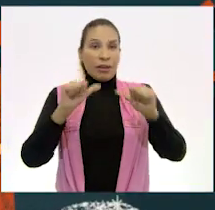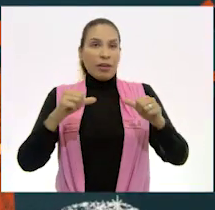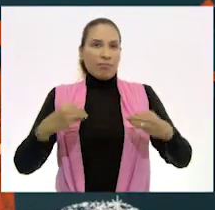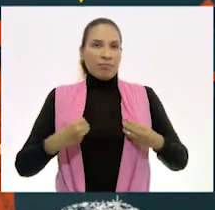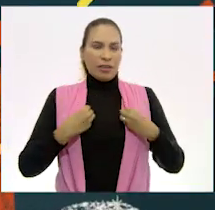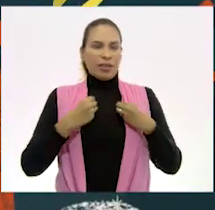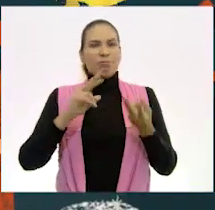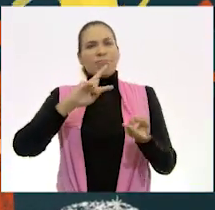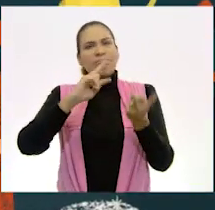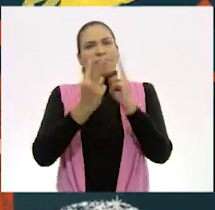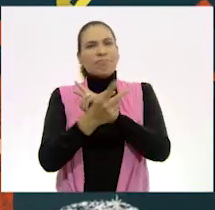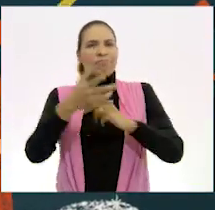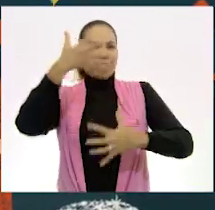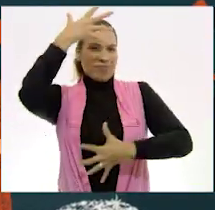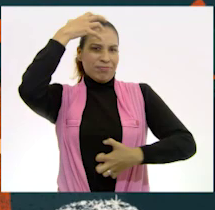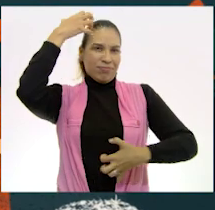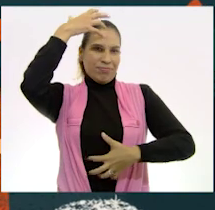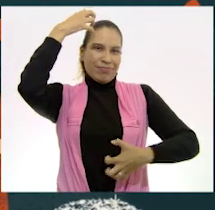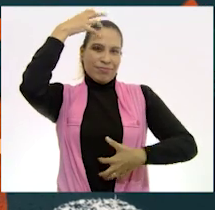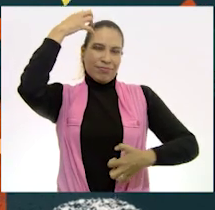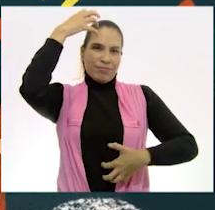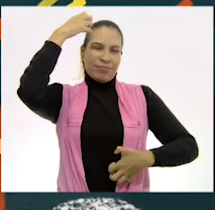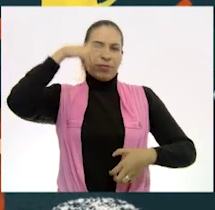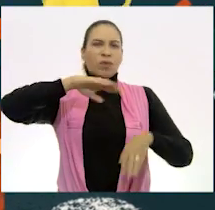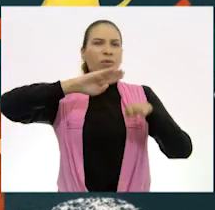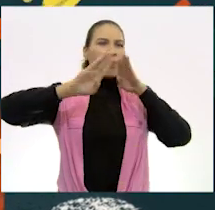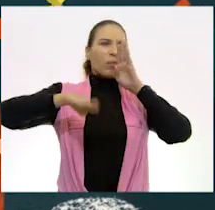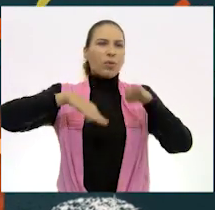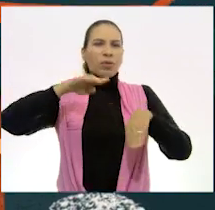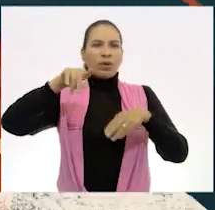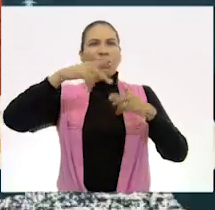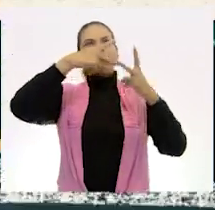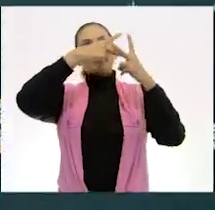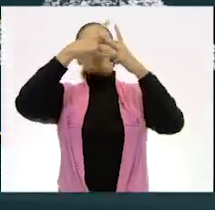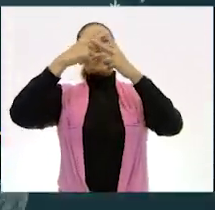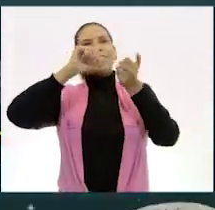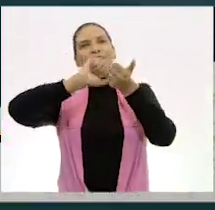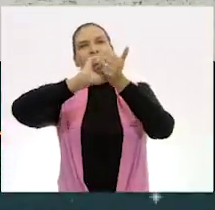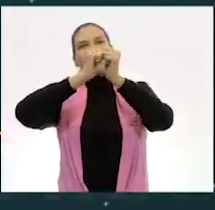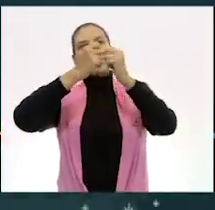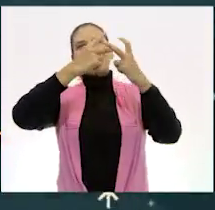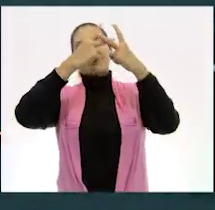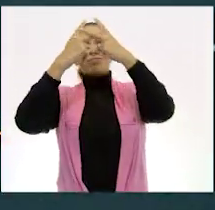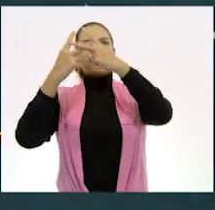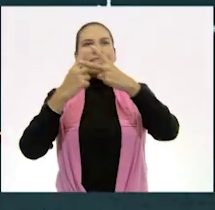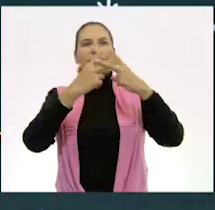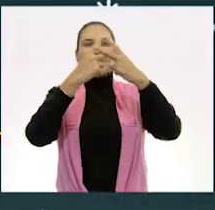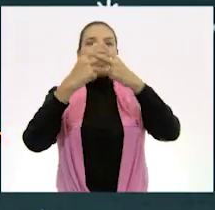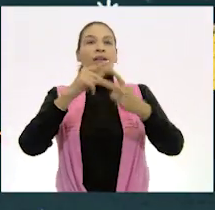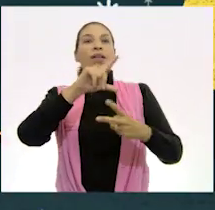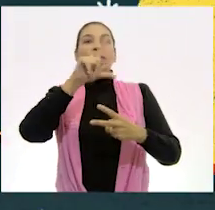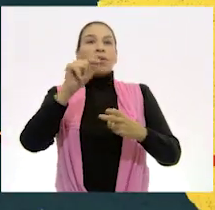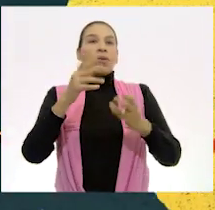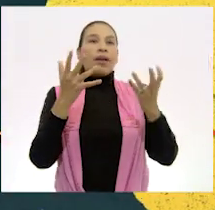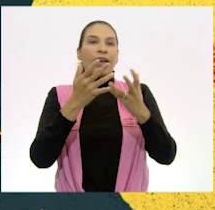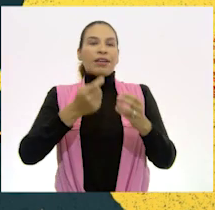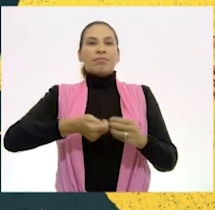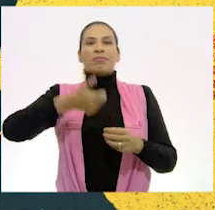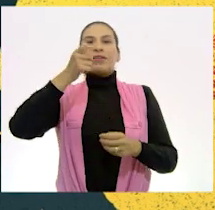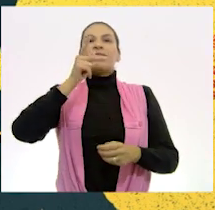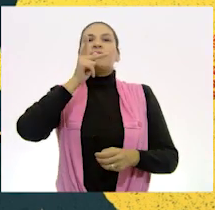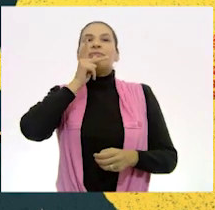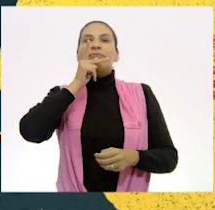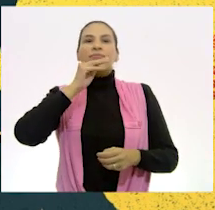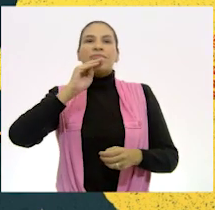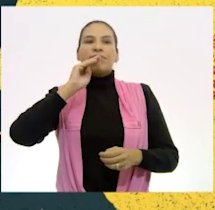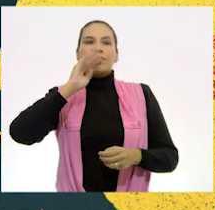bats, y alo, macho por año pimul, tabi su tío ki ek. Che hini ki mele hini laktad laknya